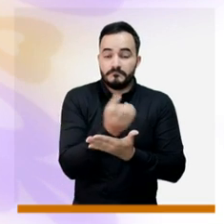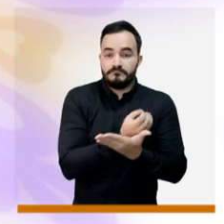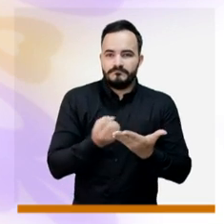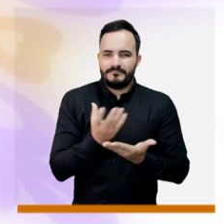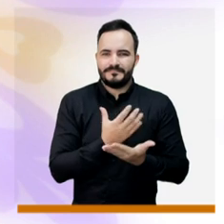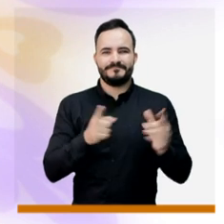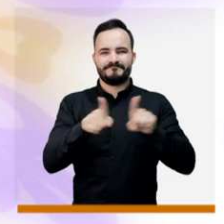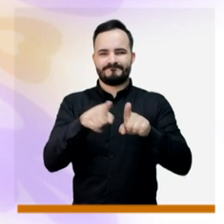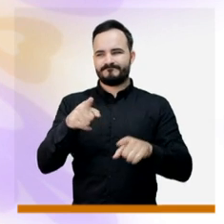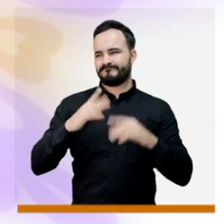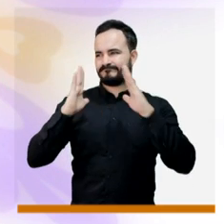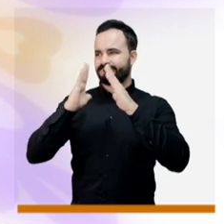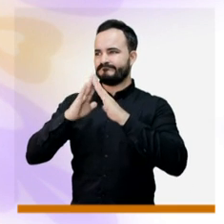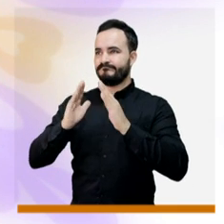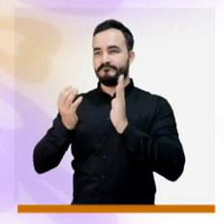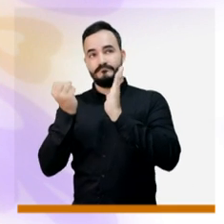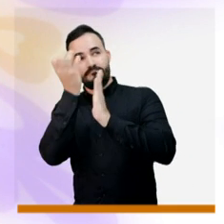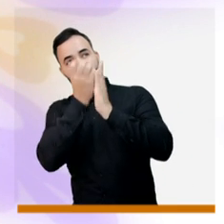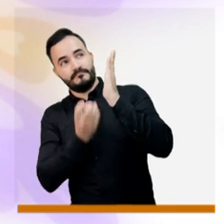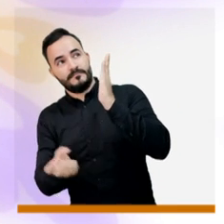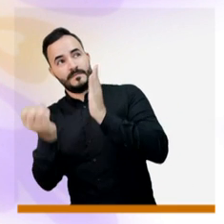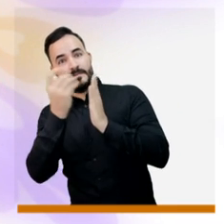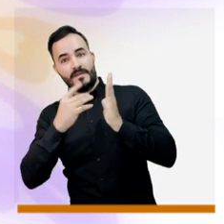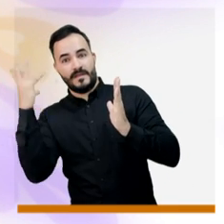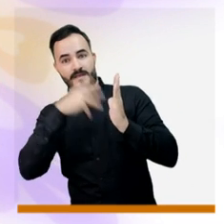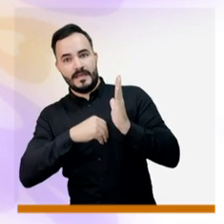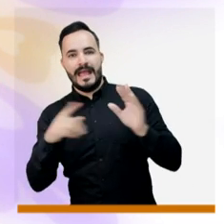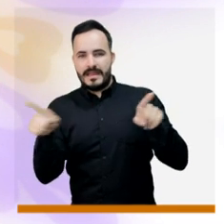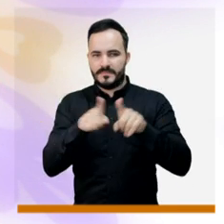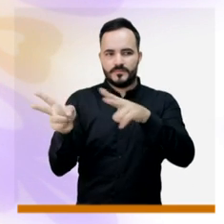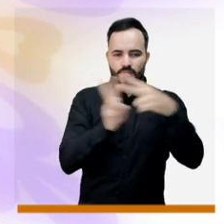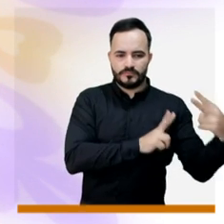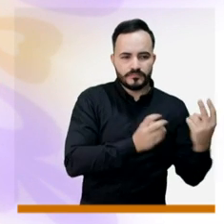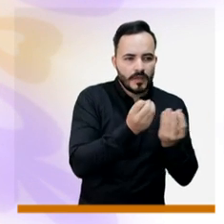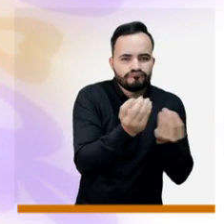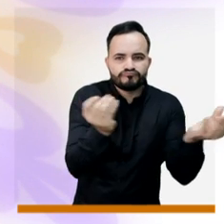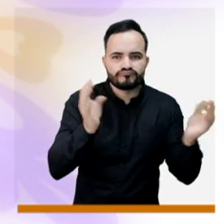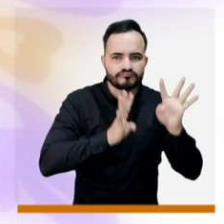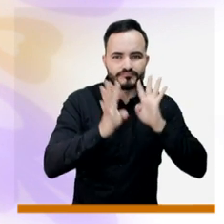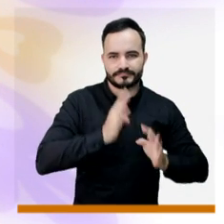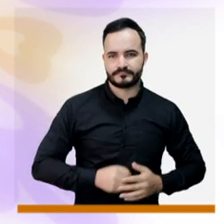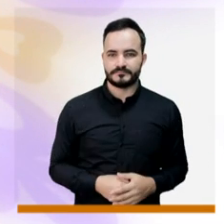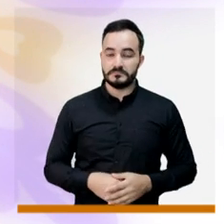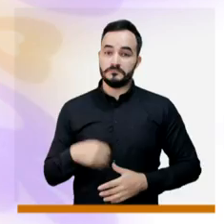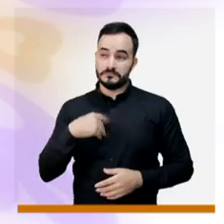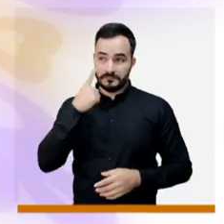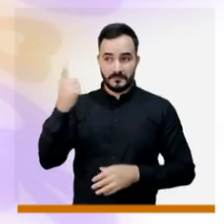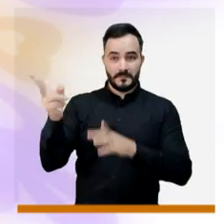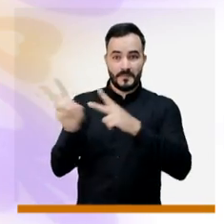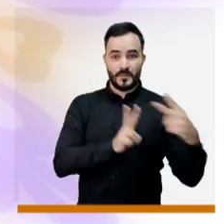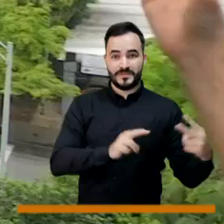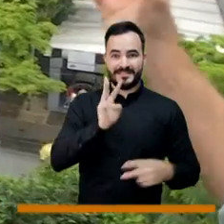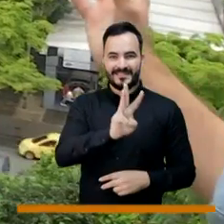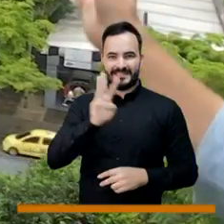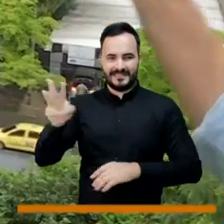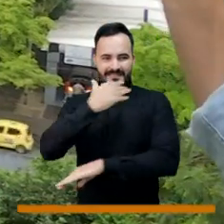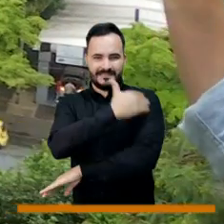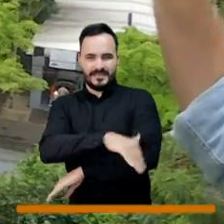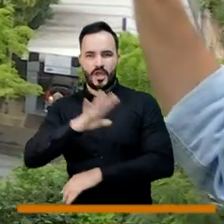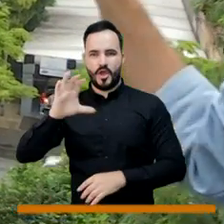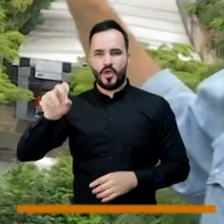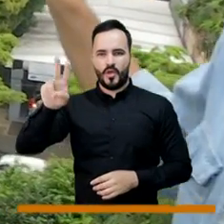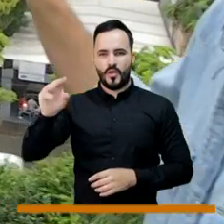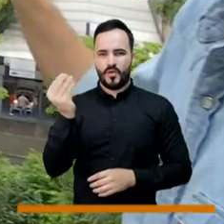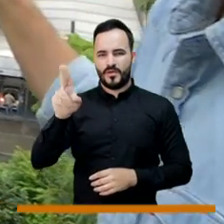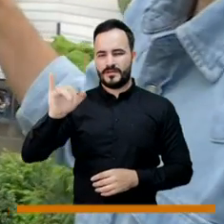jardines similares a las terrazas verdes. Este puente que está sobre la avenida 33, que comunica Conquistadores